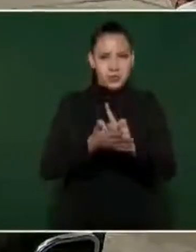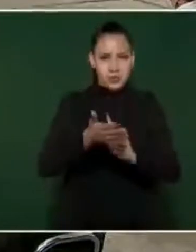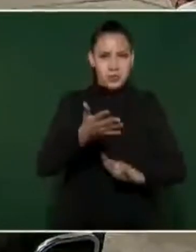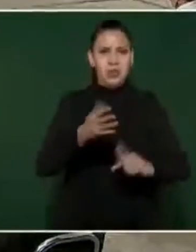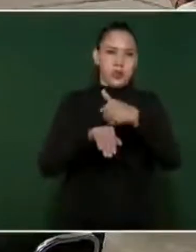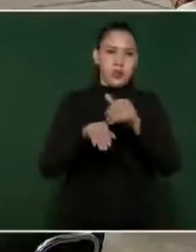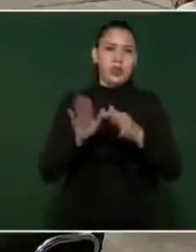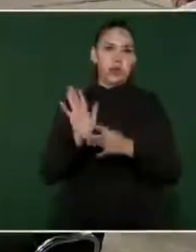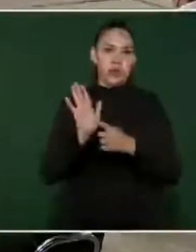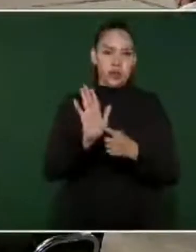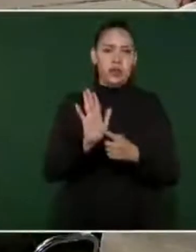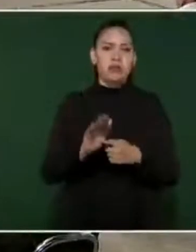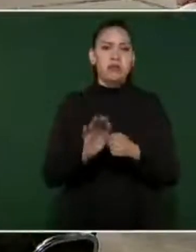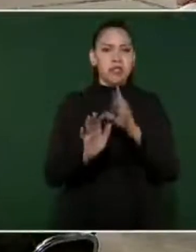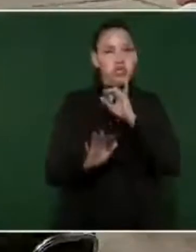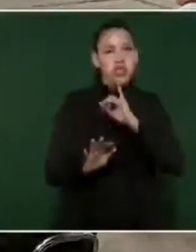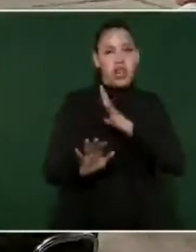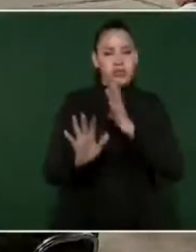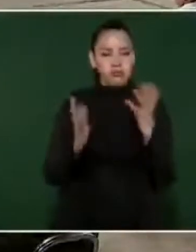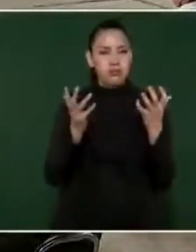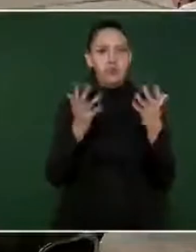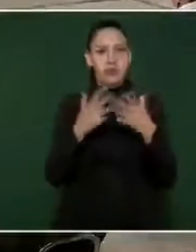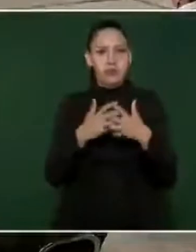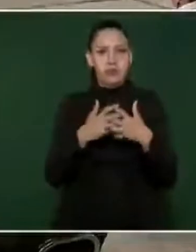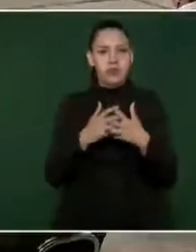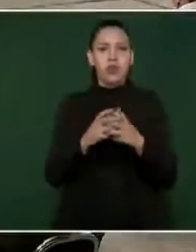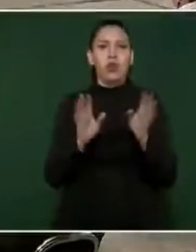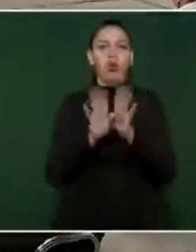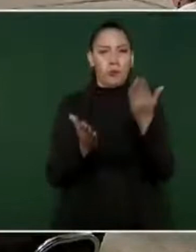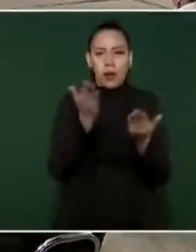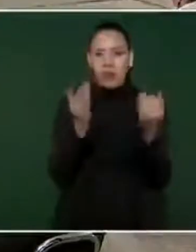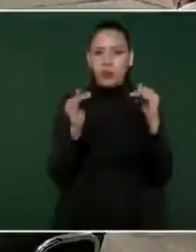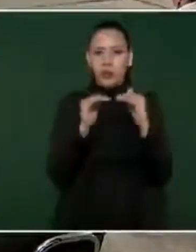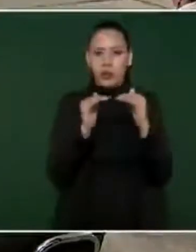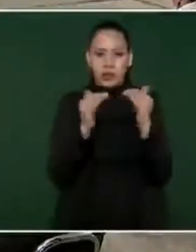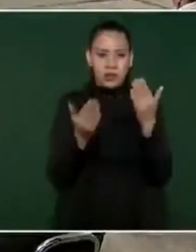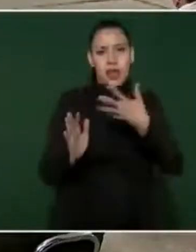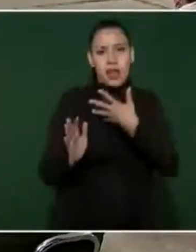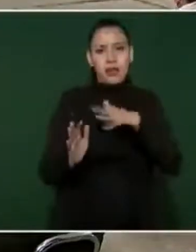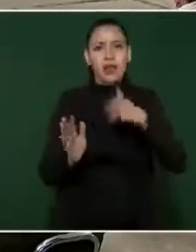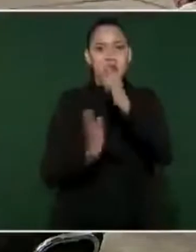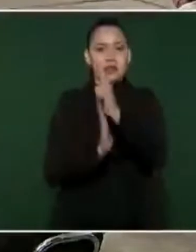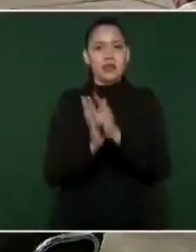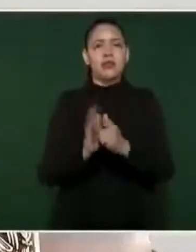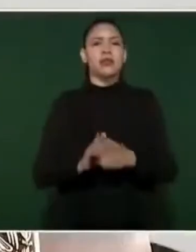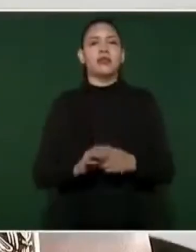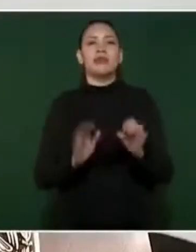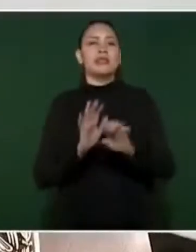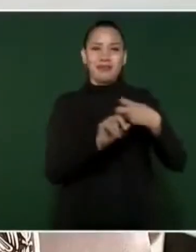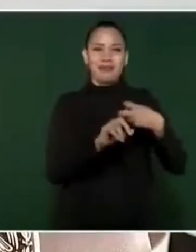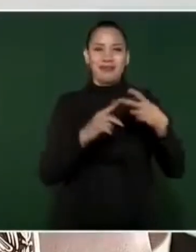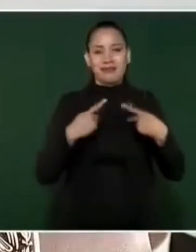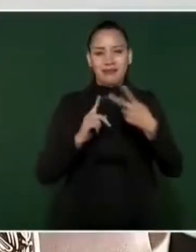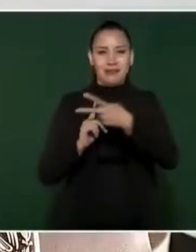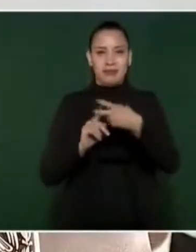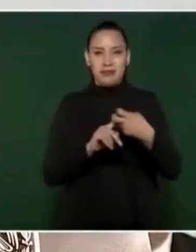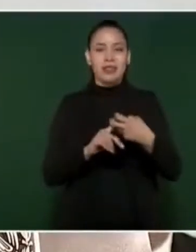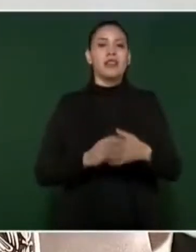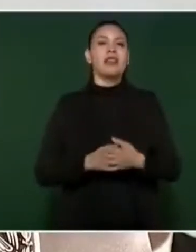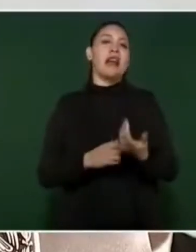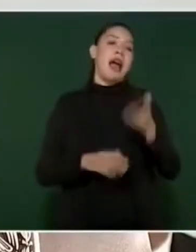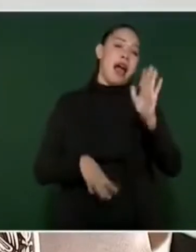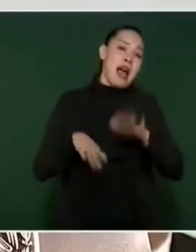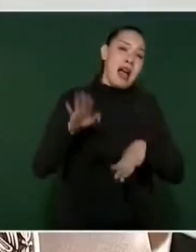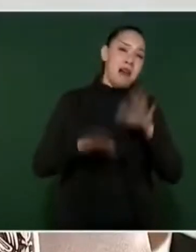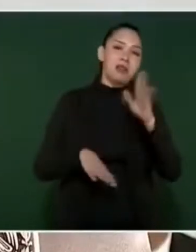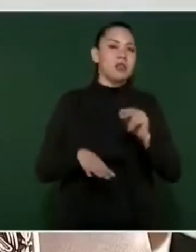cifra corresponde, es lo más cercano a la realidad. Por ejemplo, el secuestro a veces no